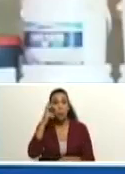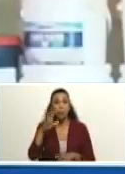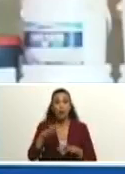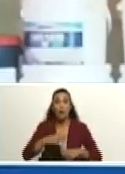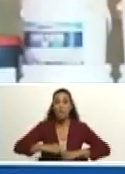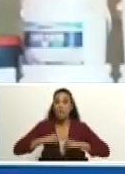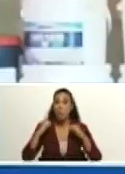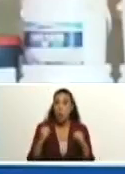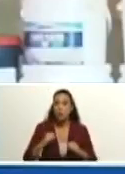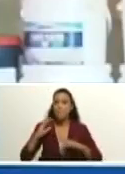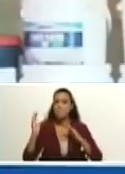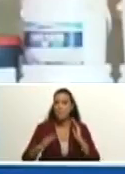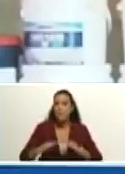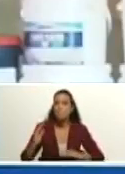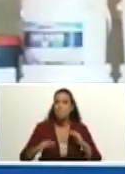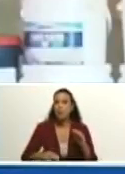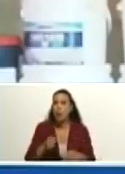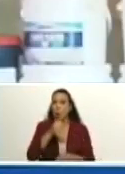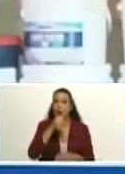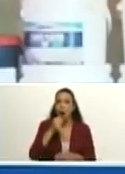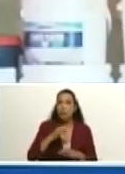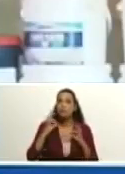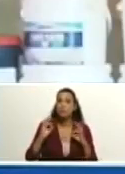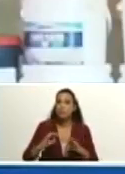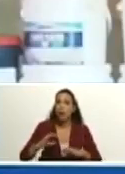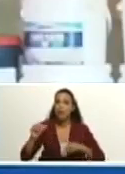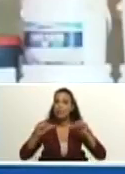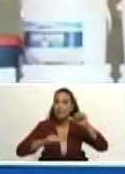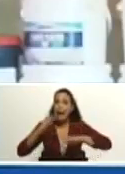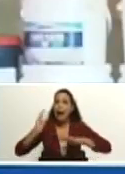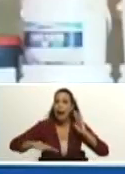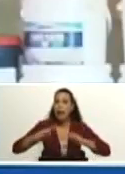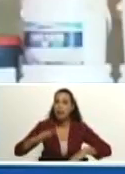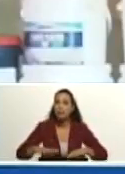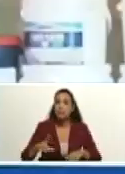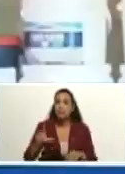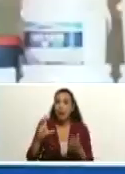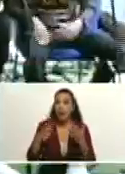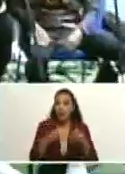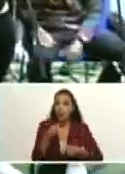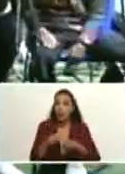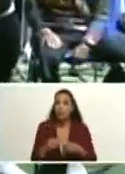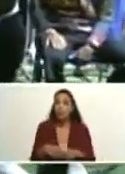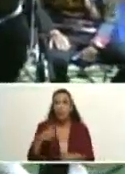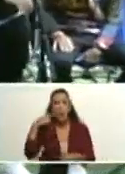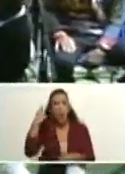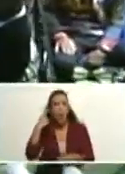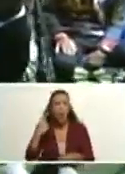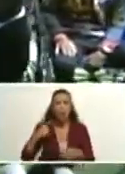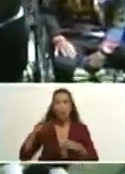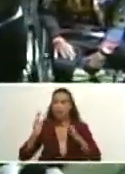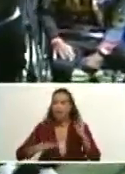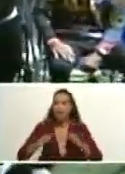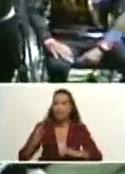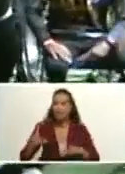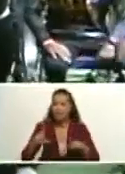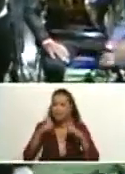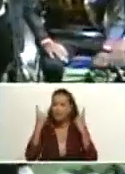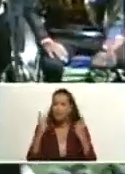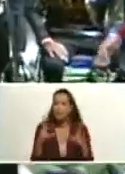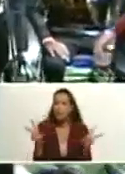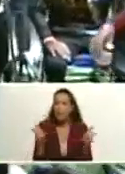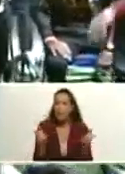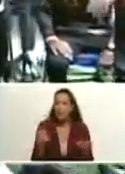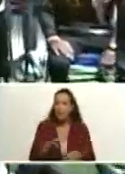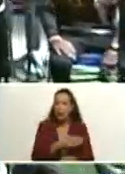fuerza. Tiene fuerza la salsa de La Guaira. Estoy loco por La Guaira, pues.